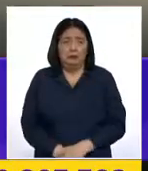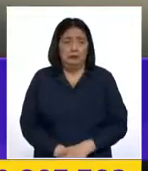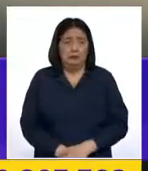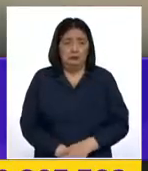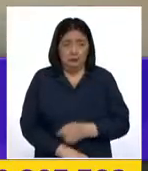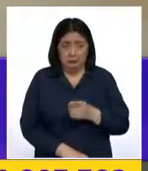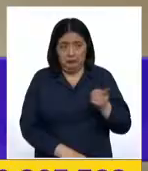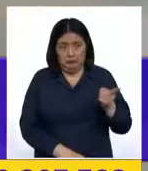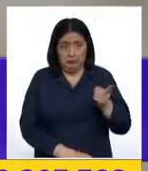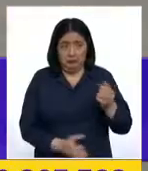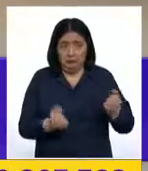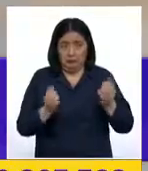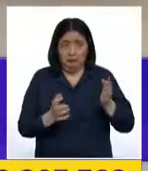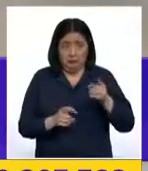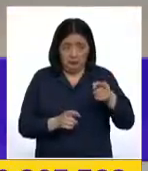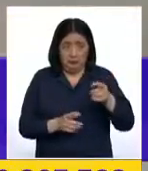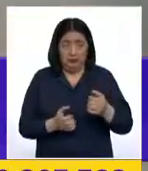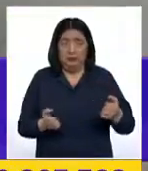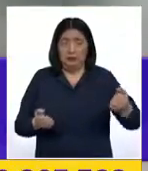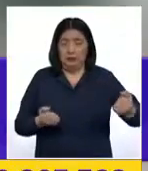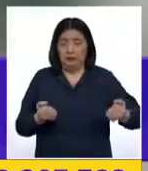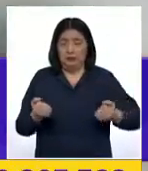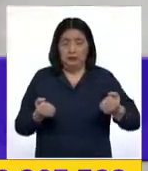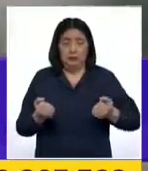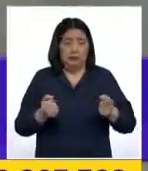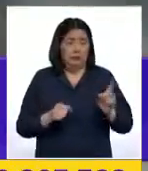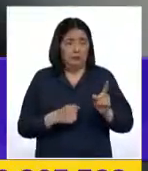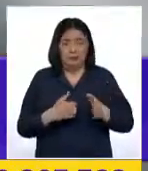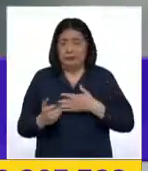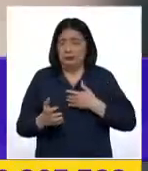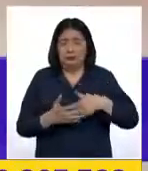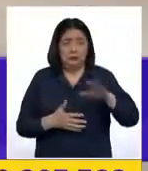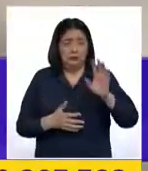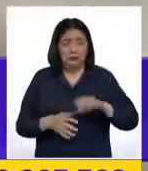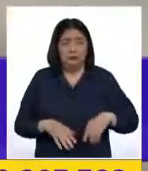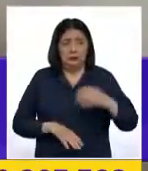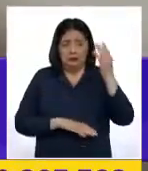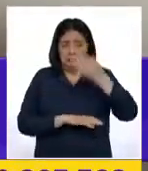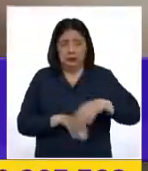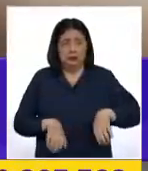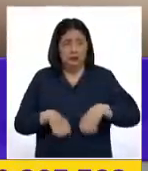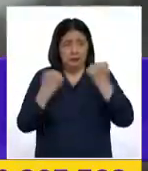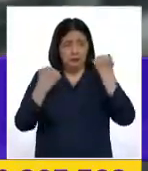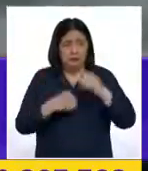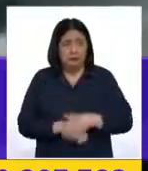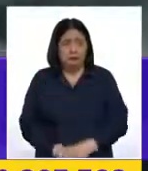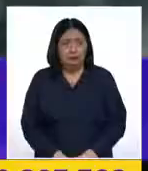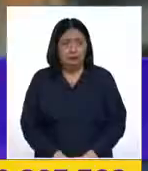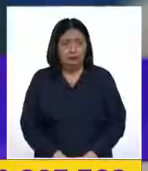como lo hace el chofer de este camión, a quien no le importa romper la tranquera.